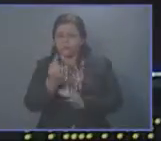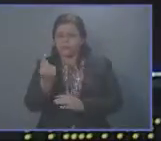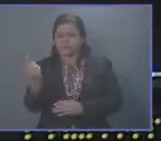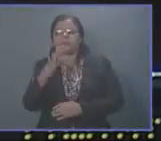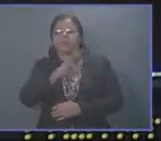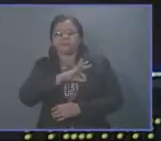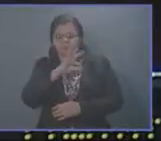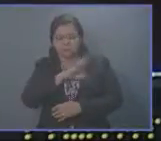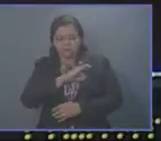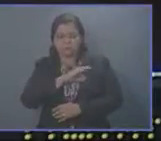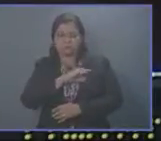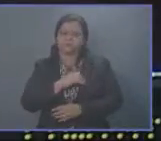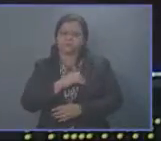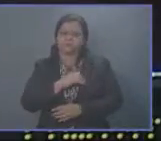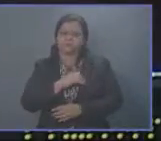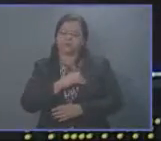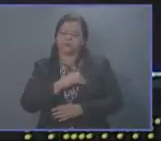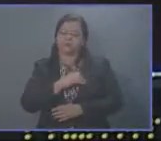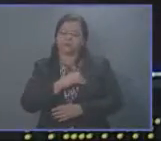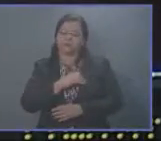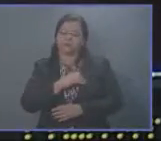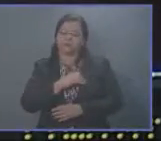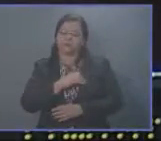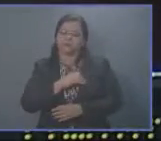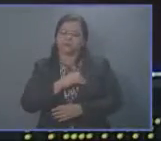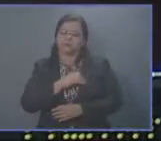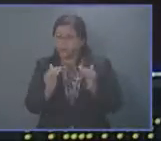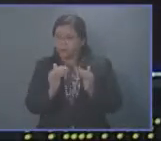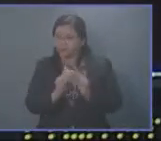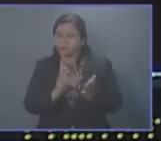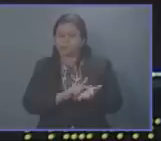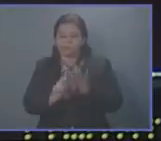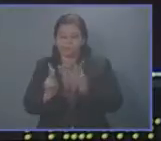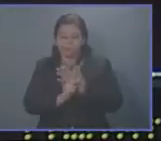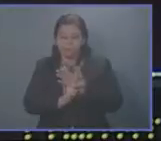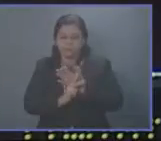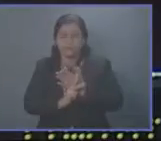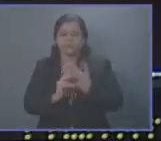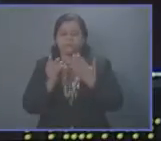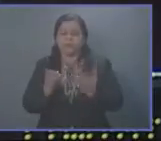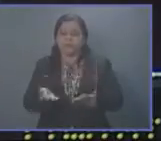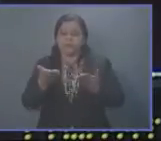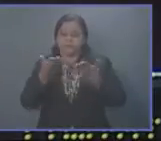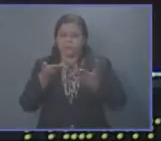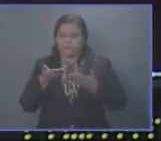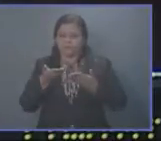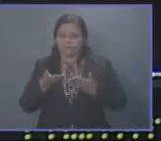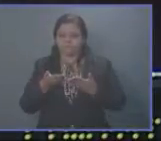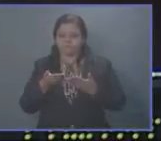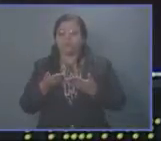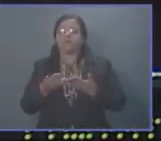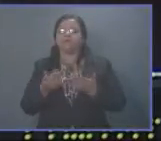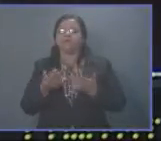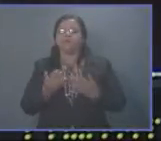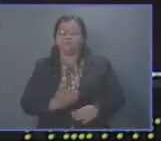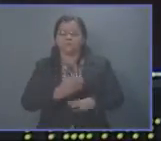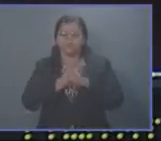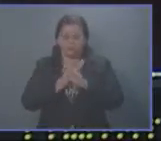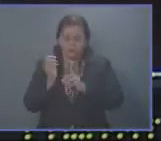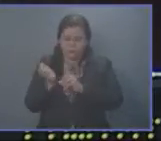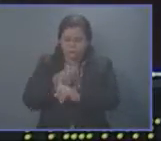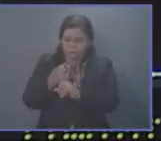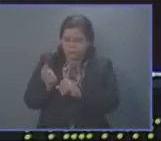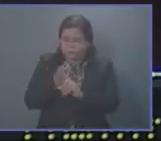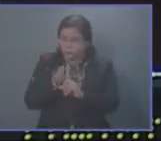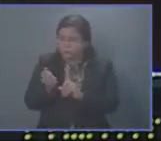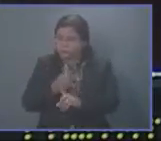beneficiados indirectamente. También este es un programa que sirve como prevención de la violencia y